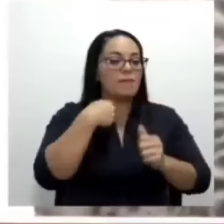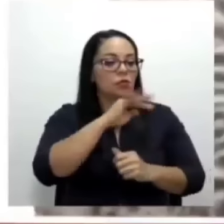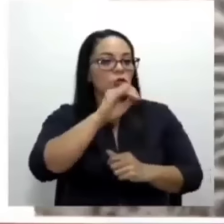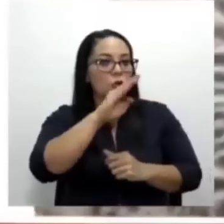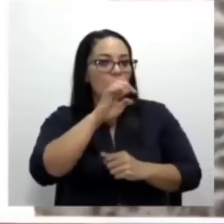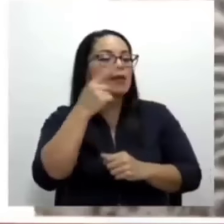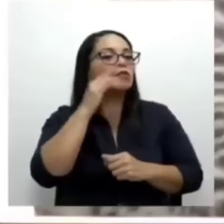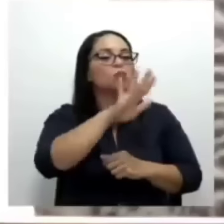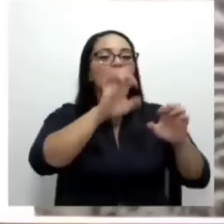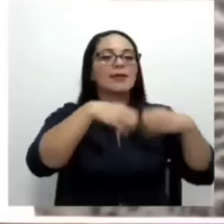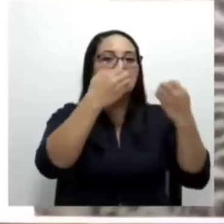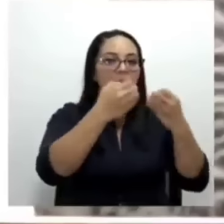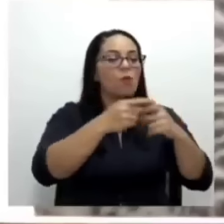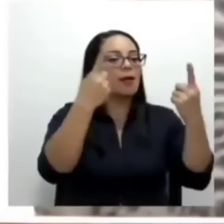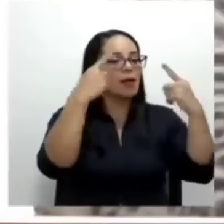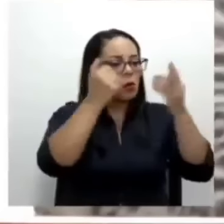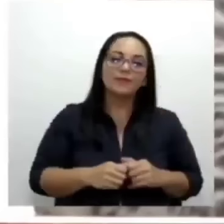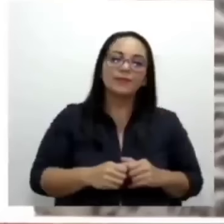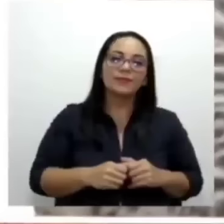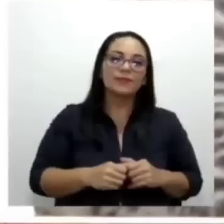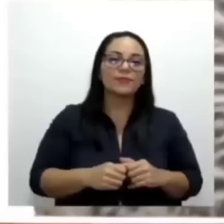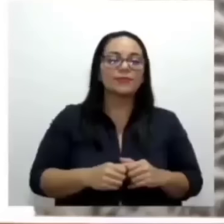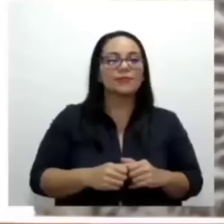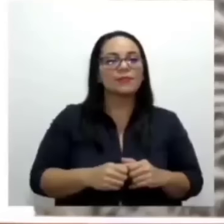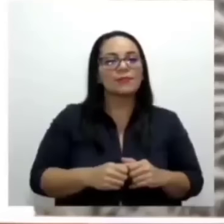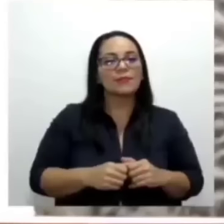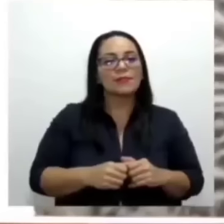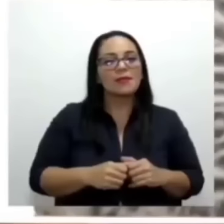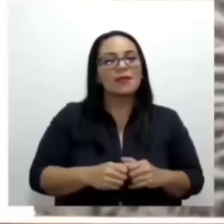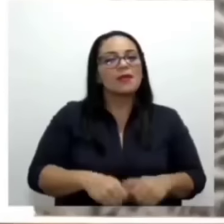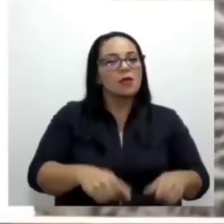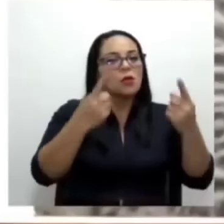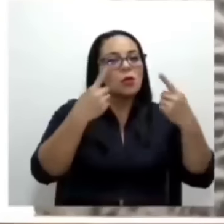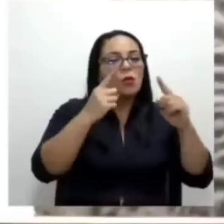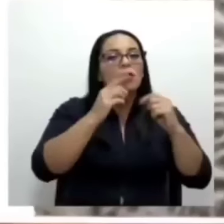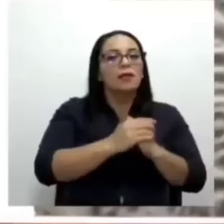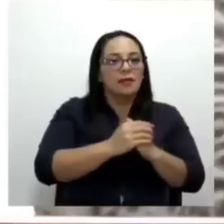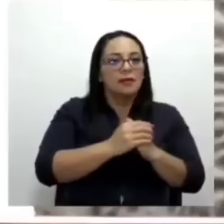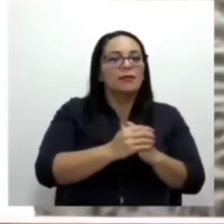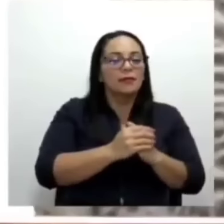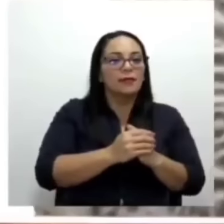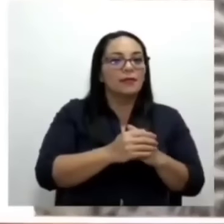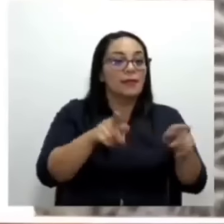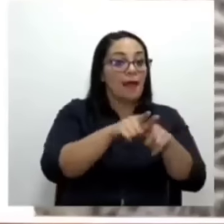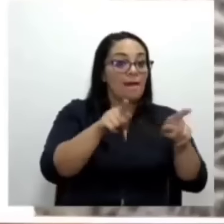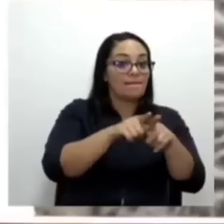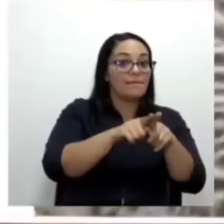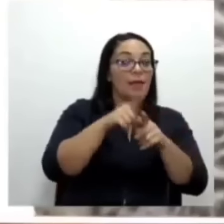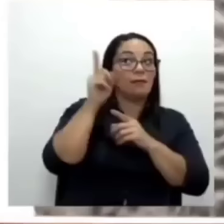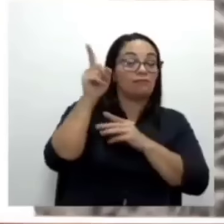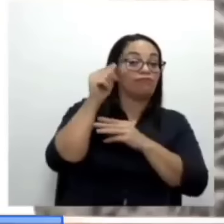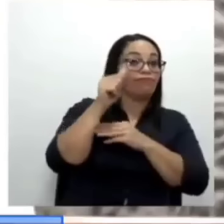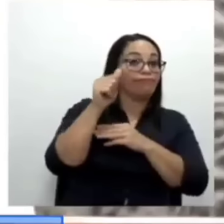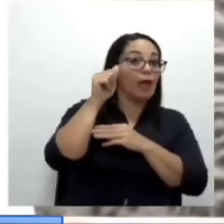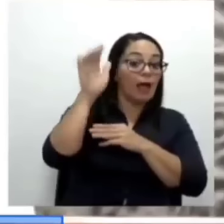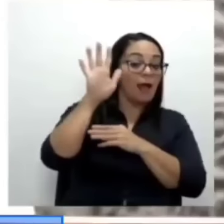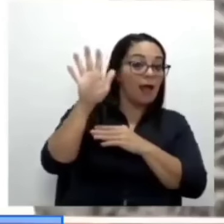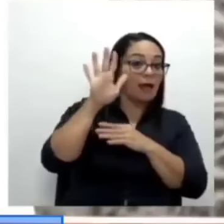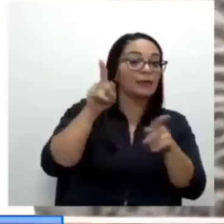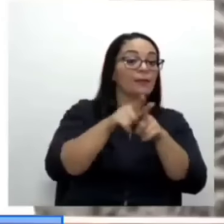equipo para ayudarles con su roadshow en Asia y apoyar el involucramiento que